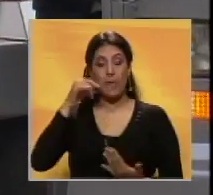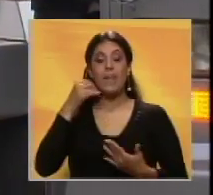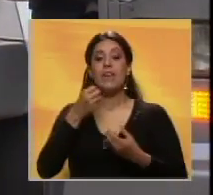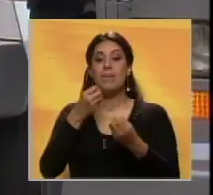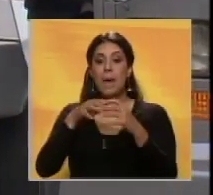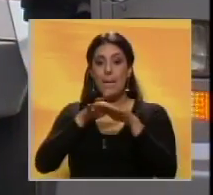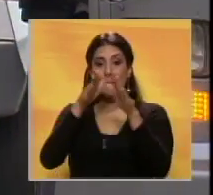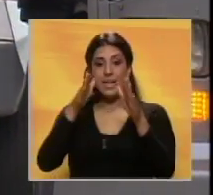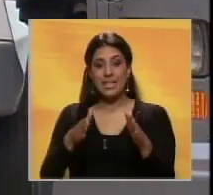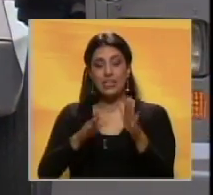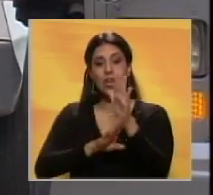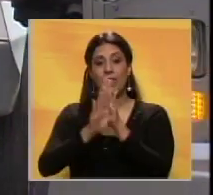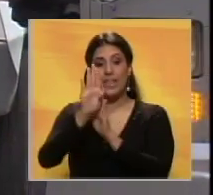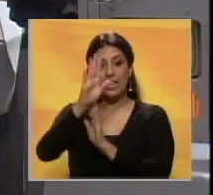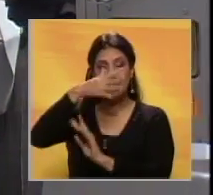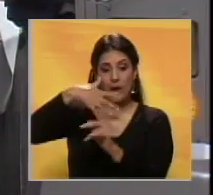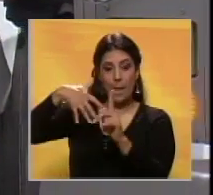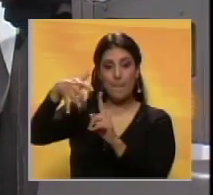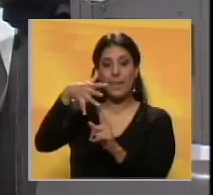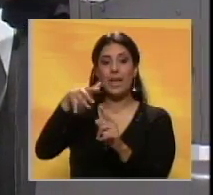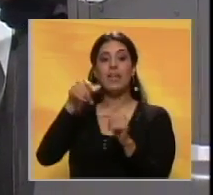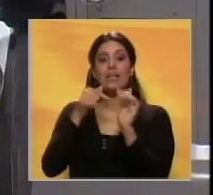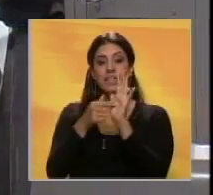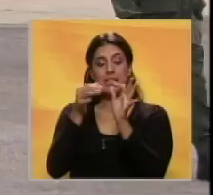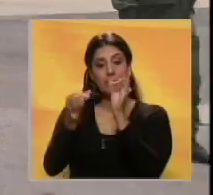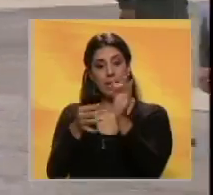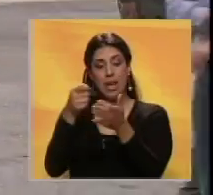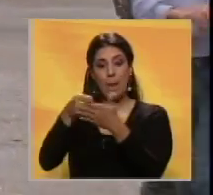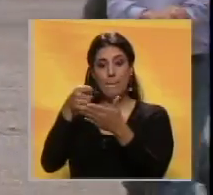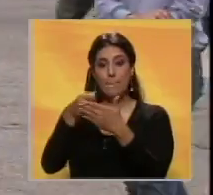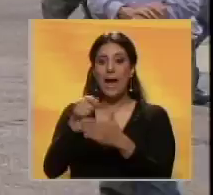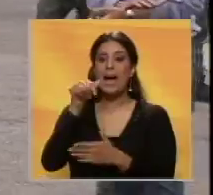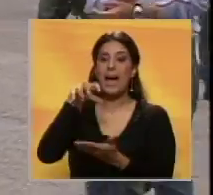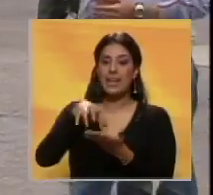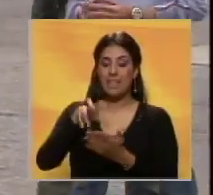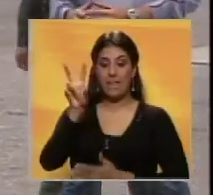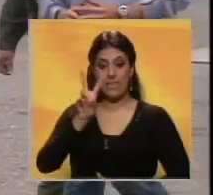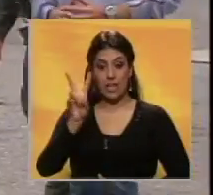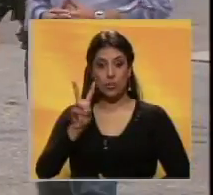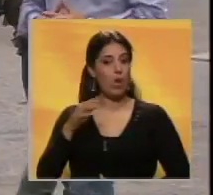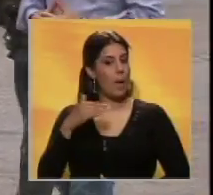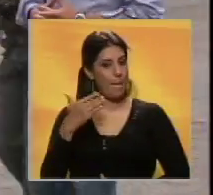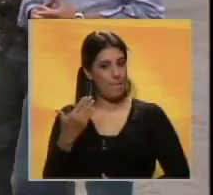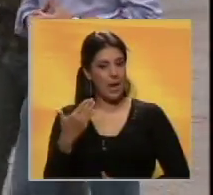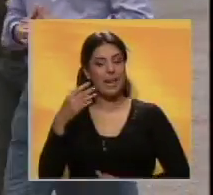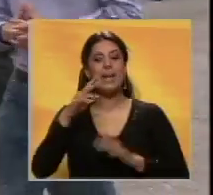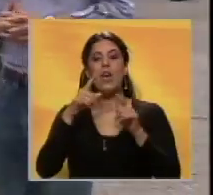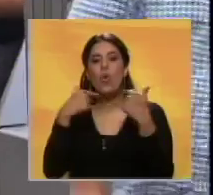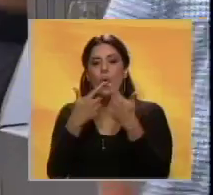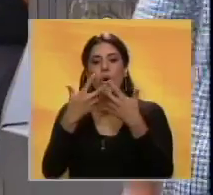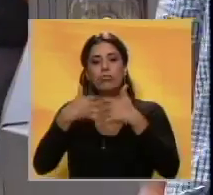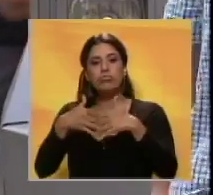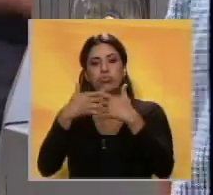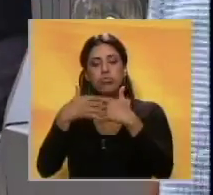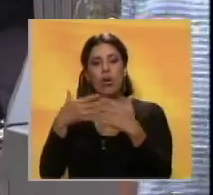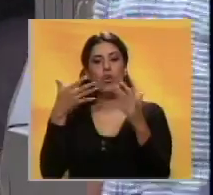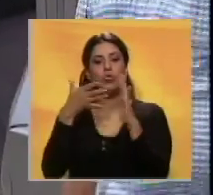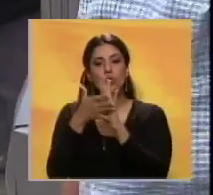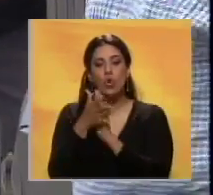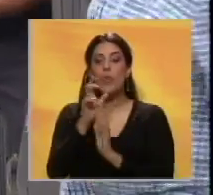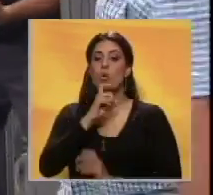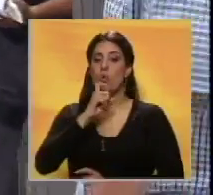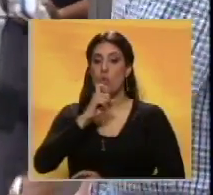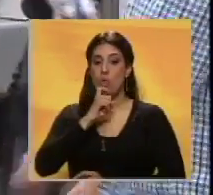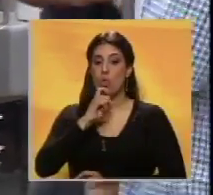ministro para el Desarrollo Minero Ecológico, destacó la inversión del Estado venezolano en las plantas de procesamiento del